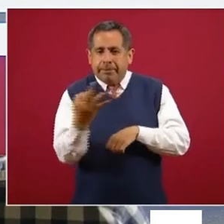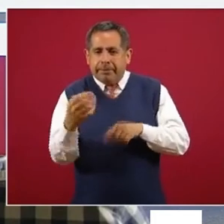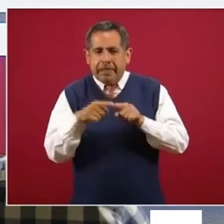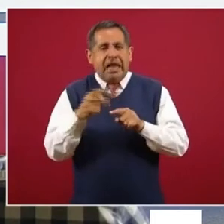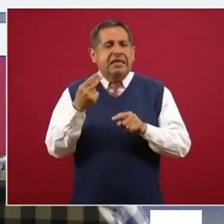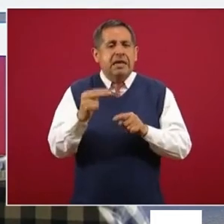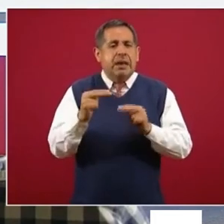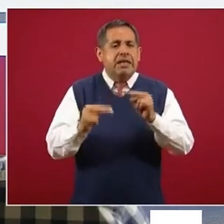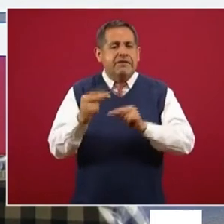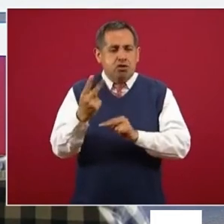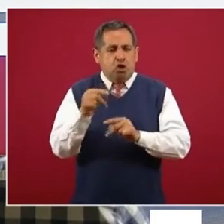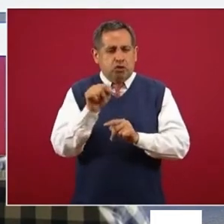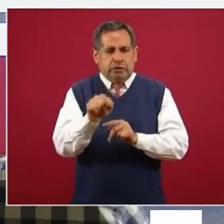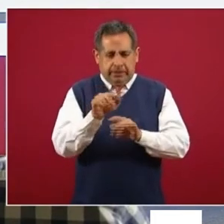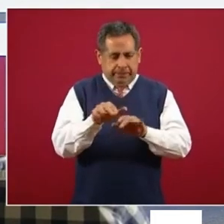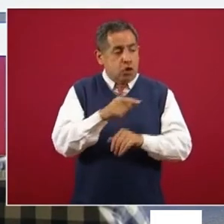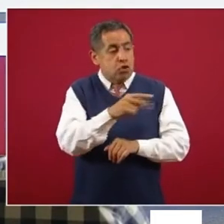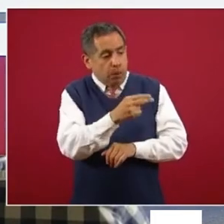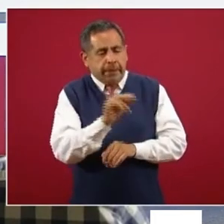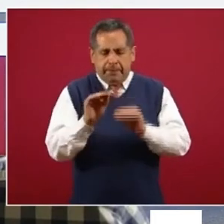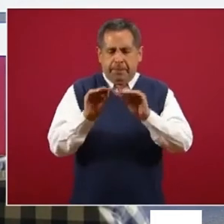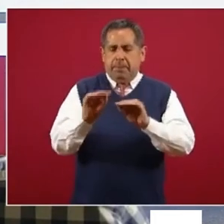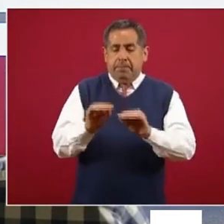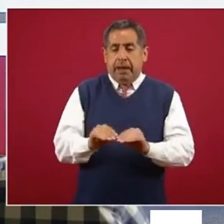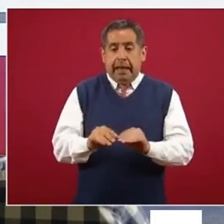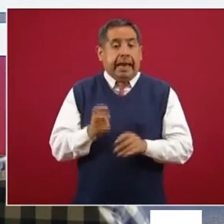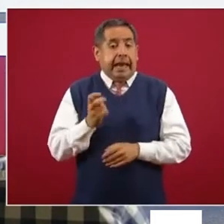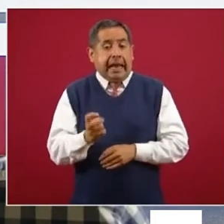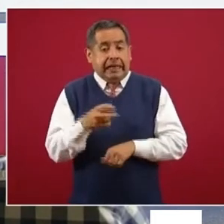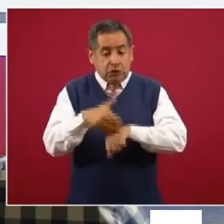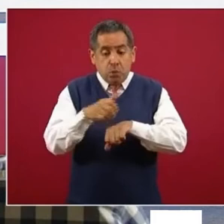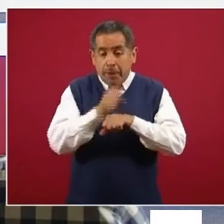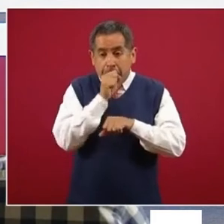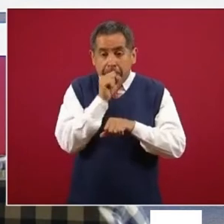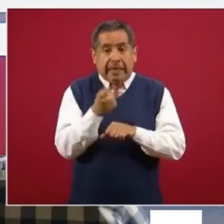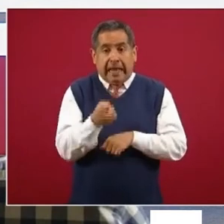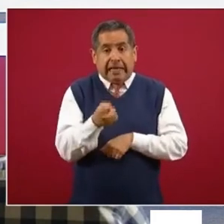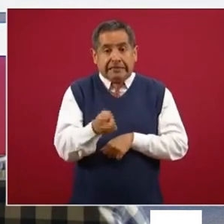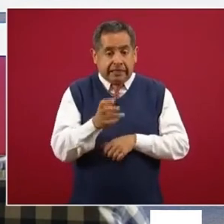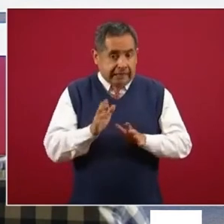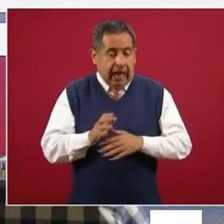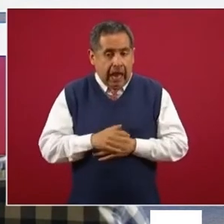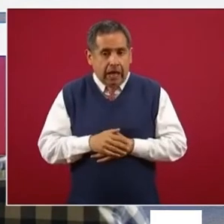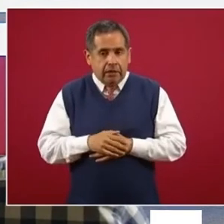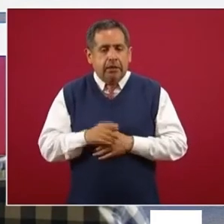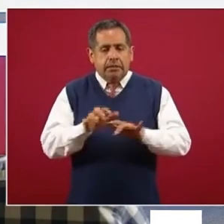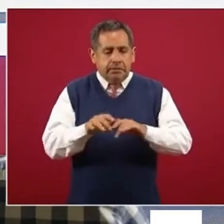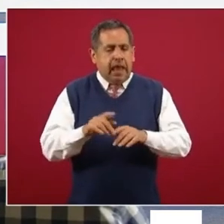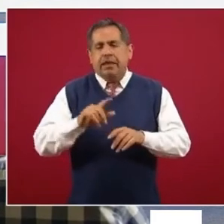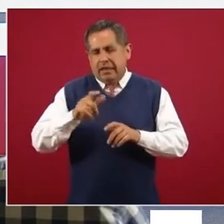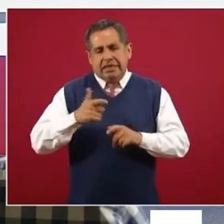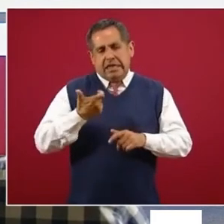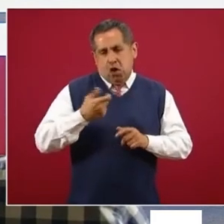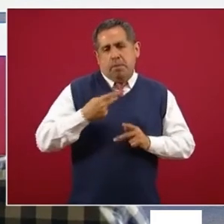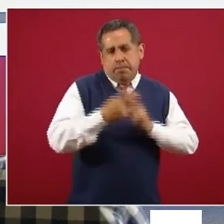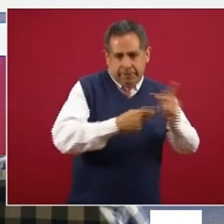beneficiarios en ese banco. Ustedes tienen que llegar a Banorte y en esa cuenta que les abrieron